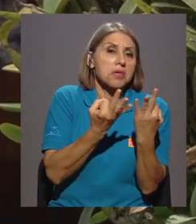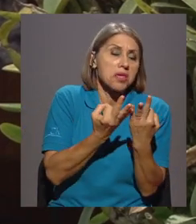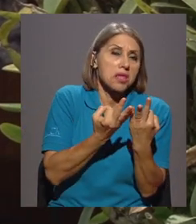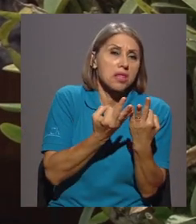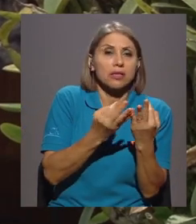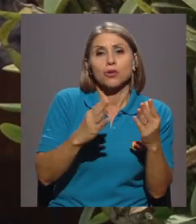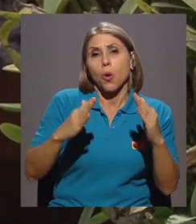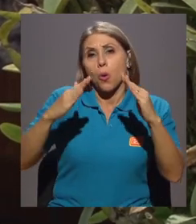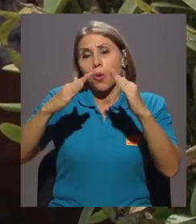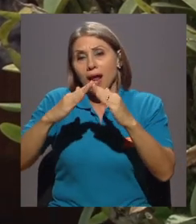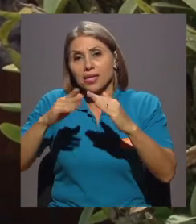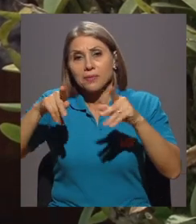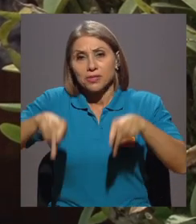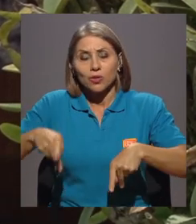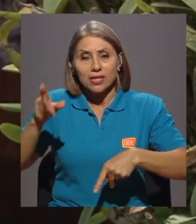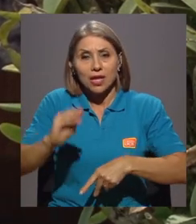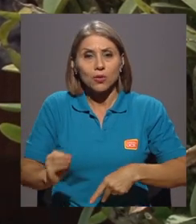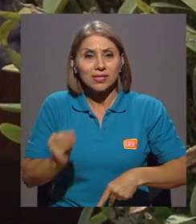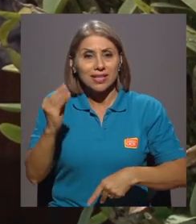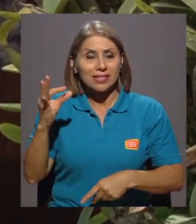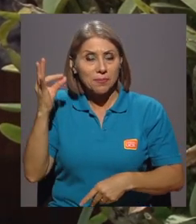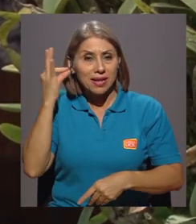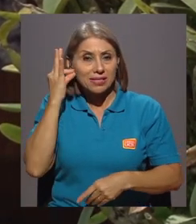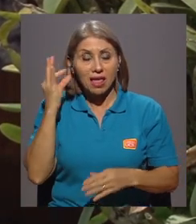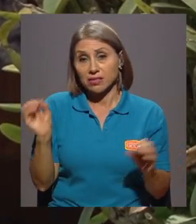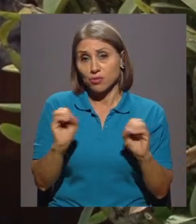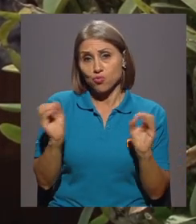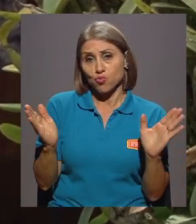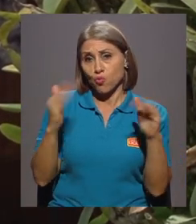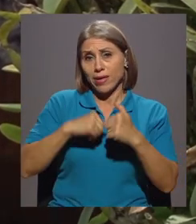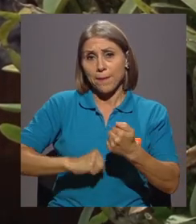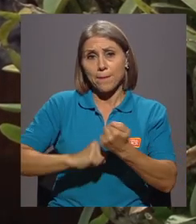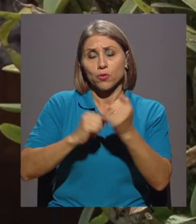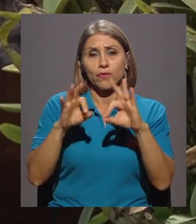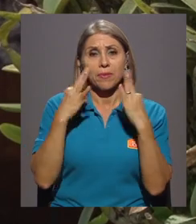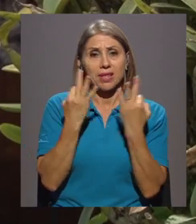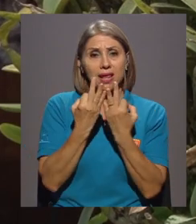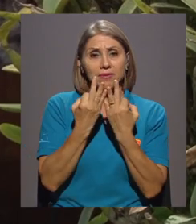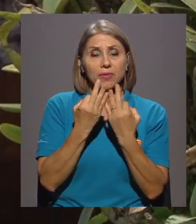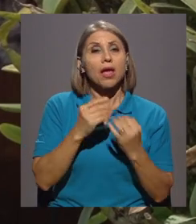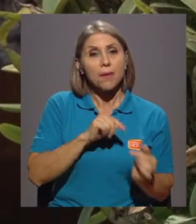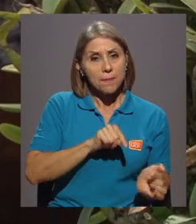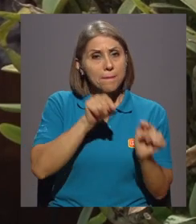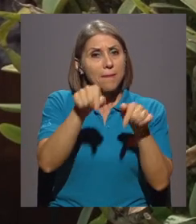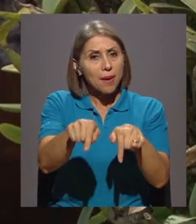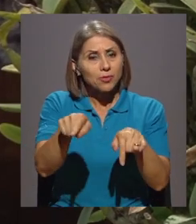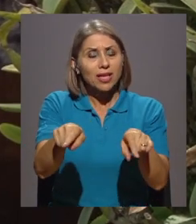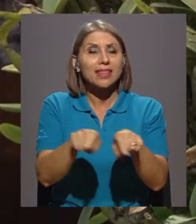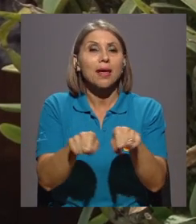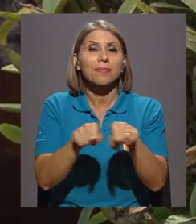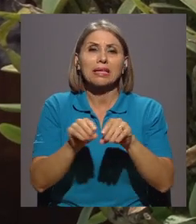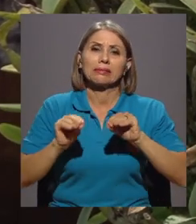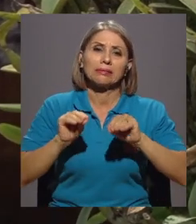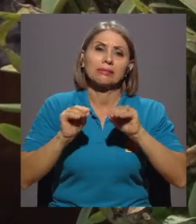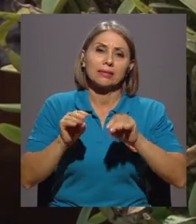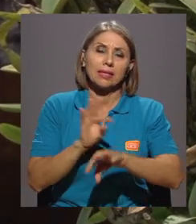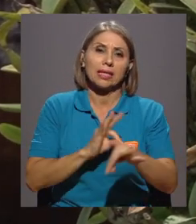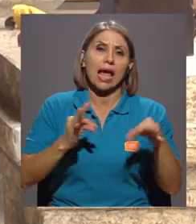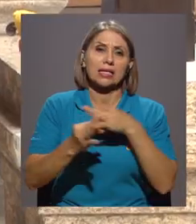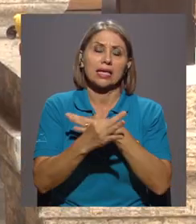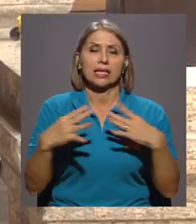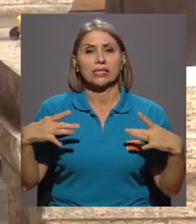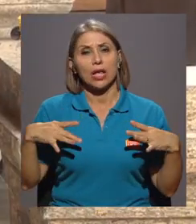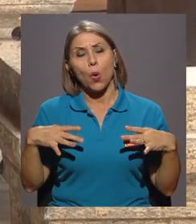embarazadas que no tienen apoyo familiar. Ahí no solamente nos presentamos, sino que también ofrecemos talleres de ocio y de conocimiento para ese